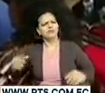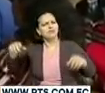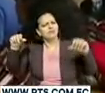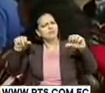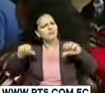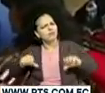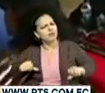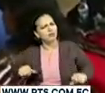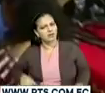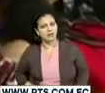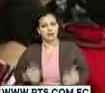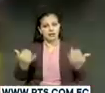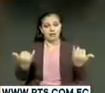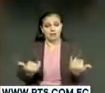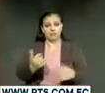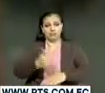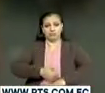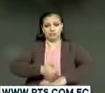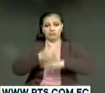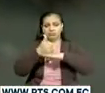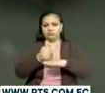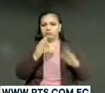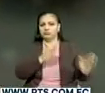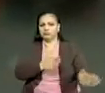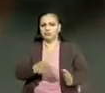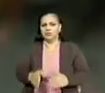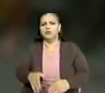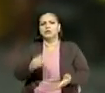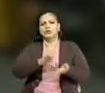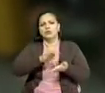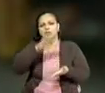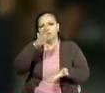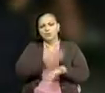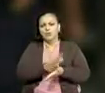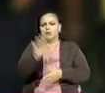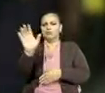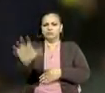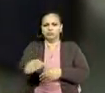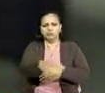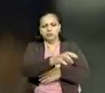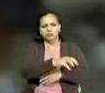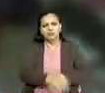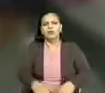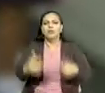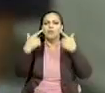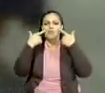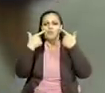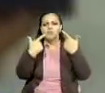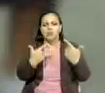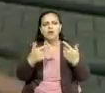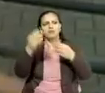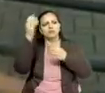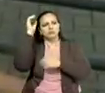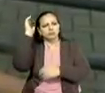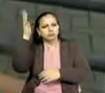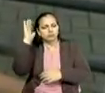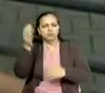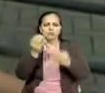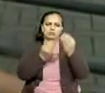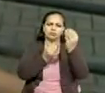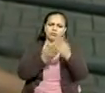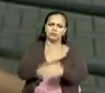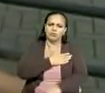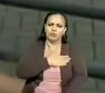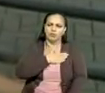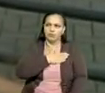en las instituciones educativas. Para mayor seguridad también se han conformado brigadas de padres de familia. Controlar a los chicos que no se queden por